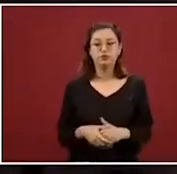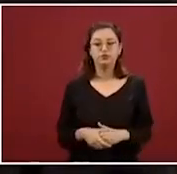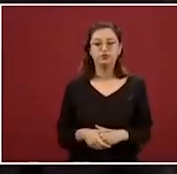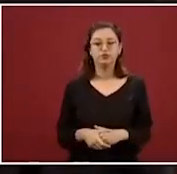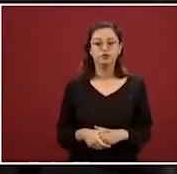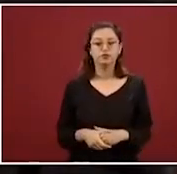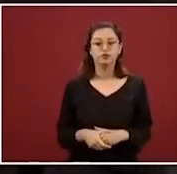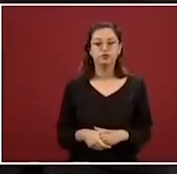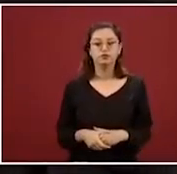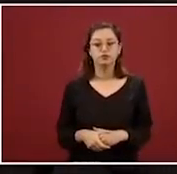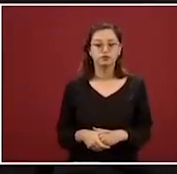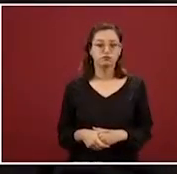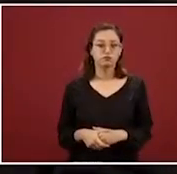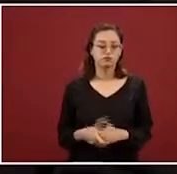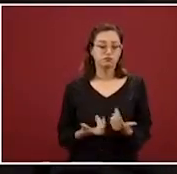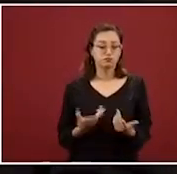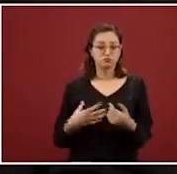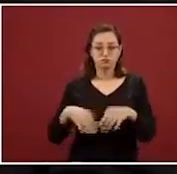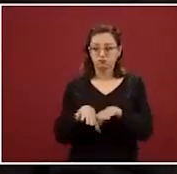mediante la democracia,